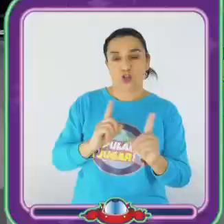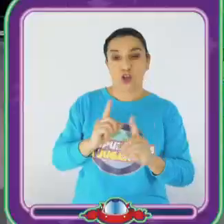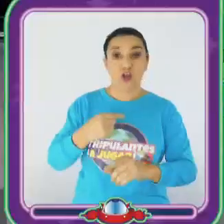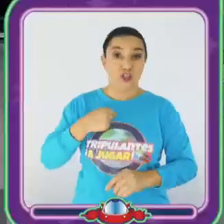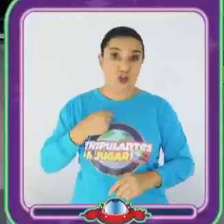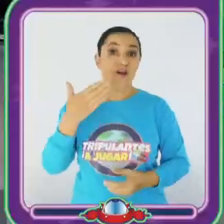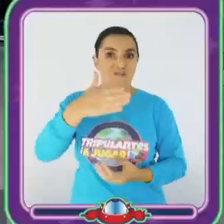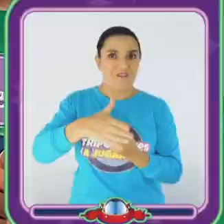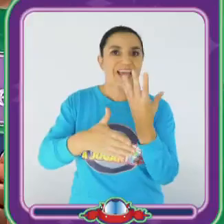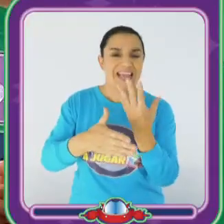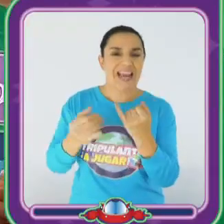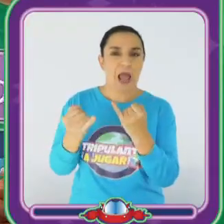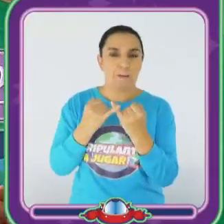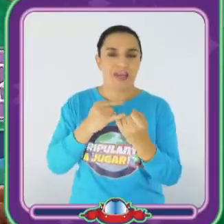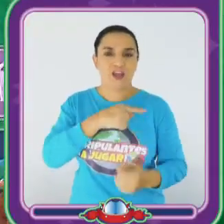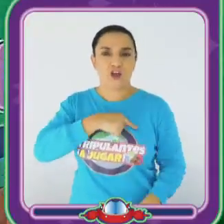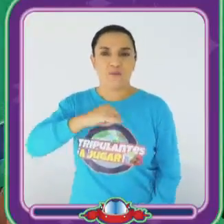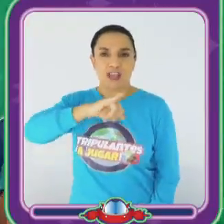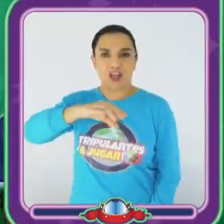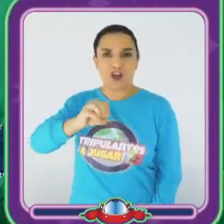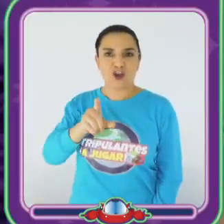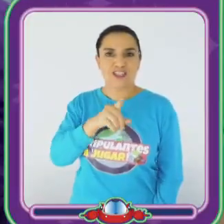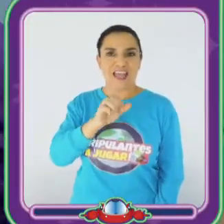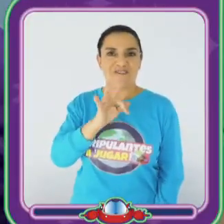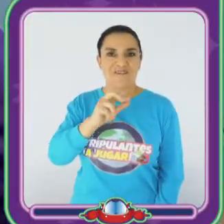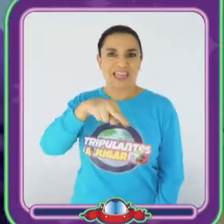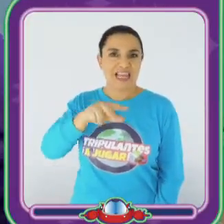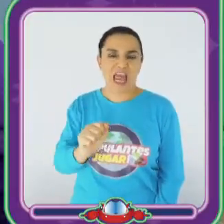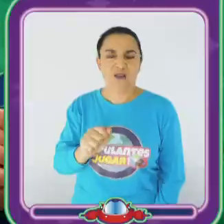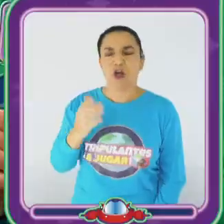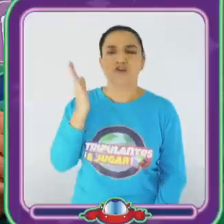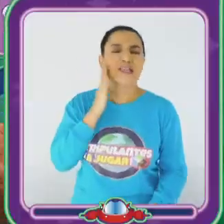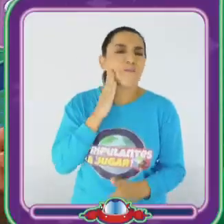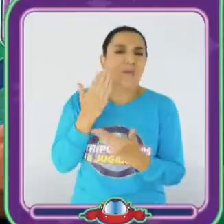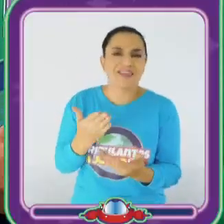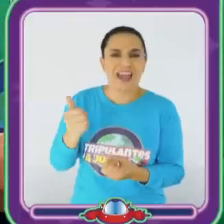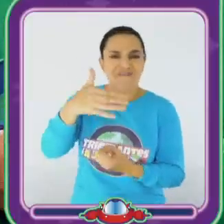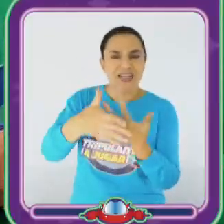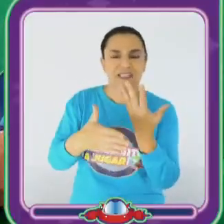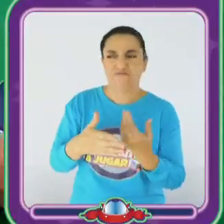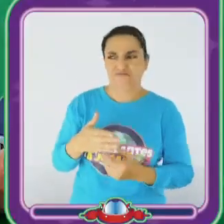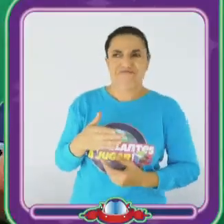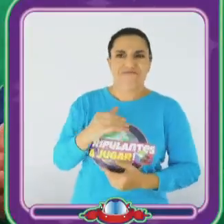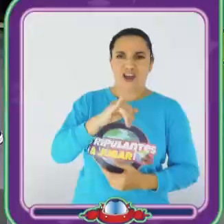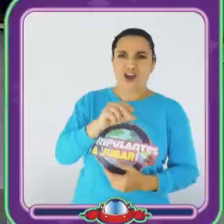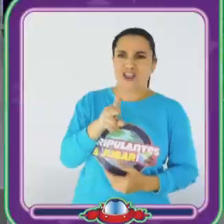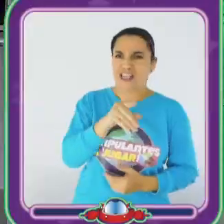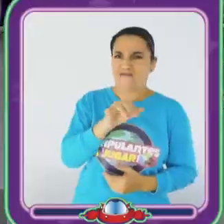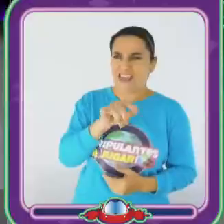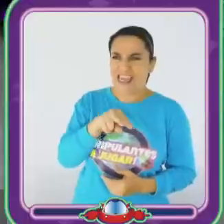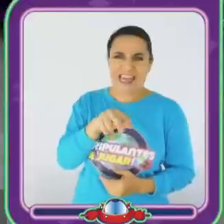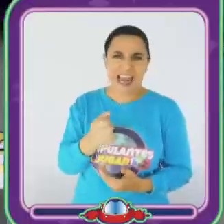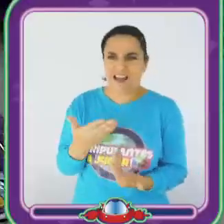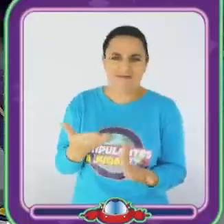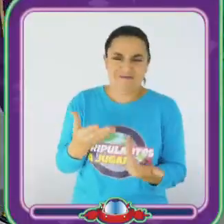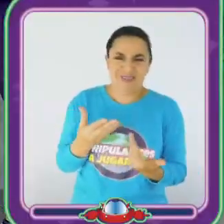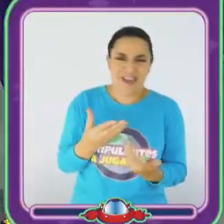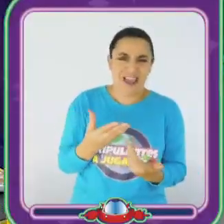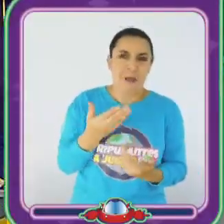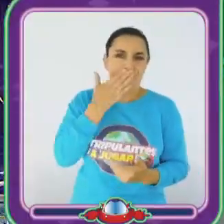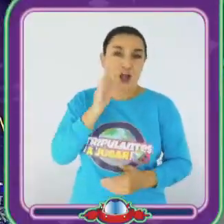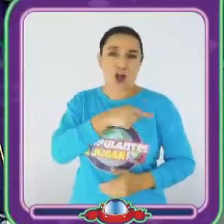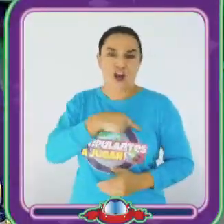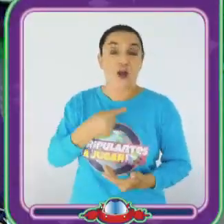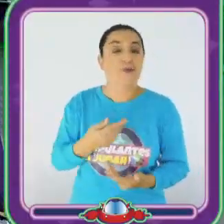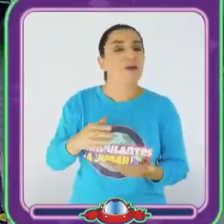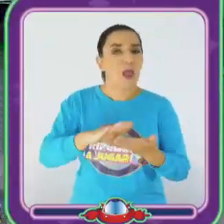No. Yo tengo una ballena amiga que se llama Josefina. Muy simpática la ballena. Josefina. Emilia. Josefina. Bueno,